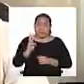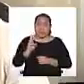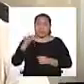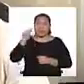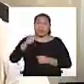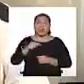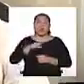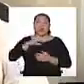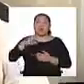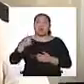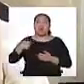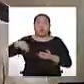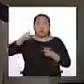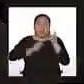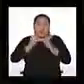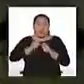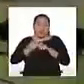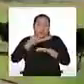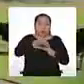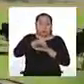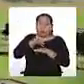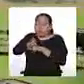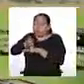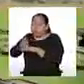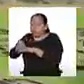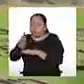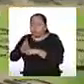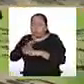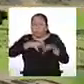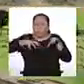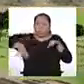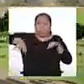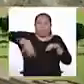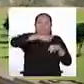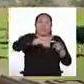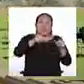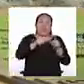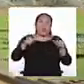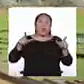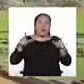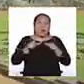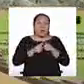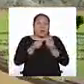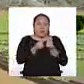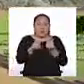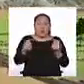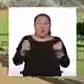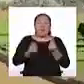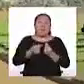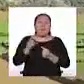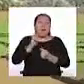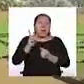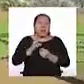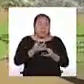hemos invadido todas las áreas verdes que existían en este desierto donde vivimos y